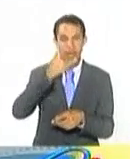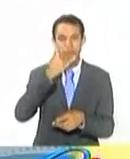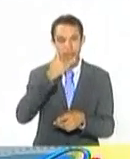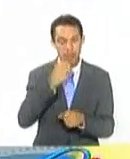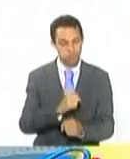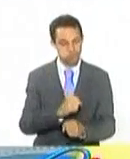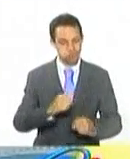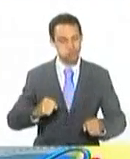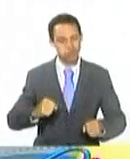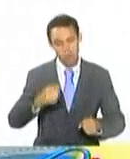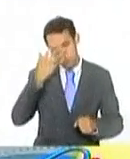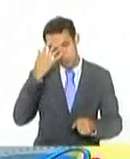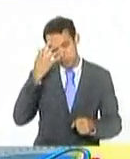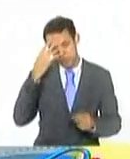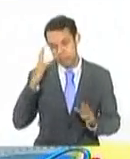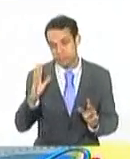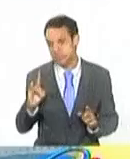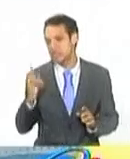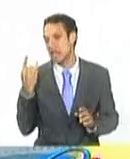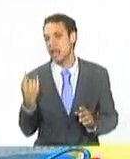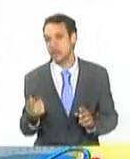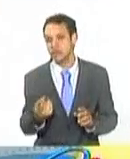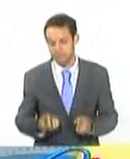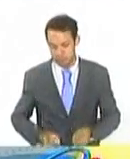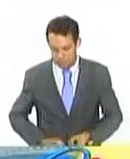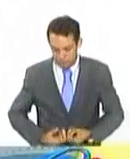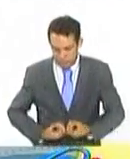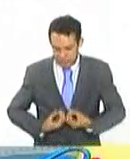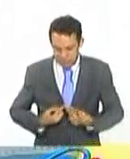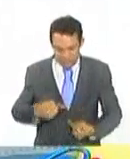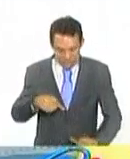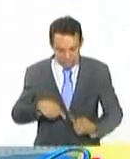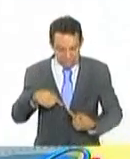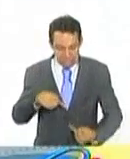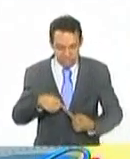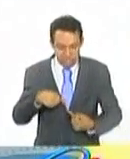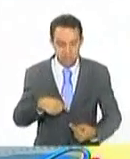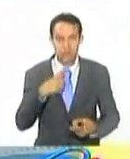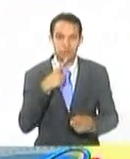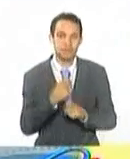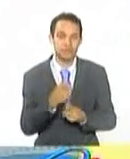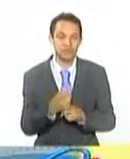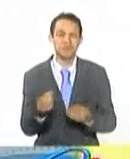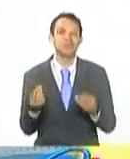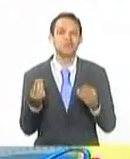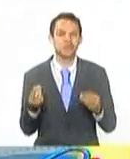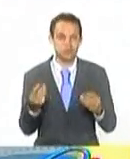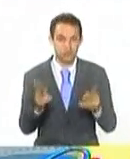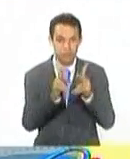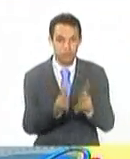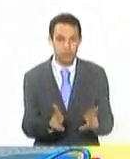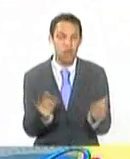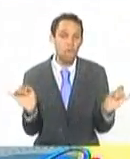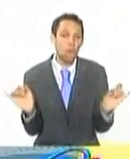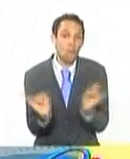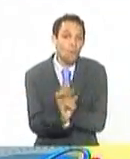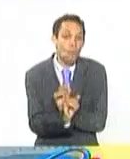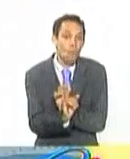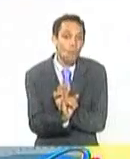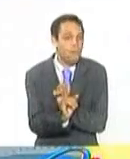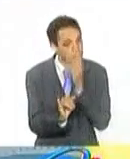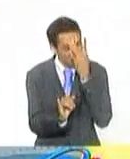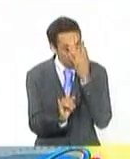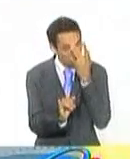de peso un coprológico si hay o no parásitos es que son muchas causas a mí me preocupa mucho la gente que no aumenta de peso